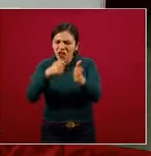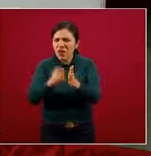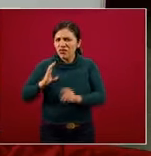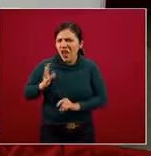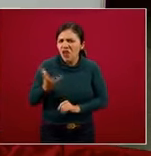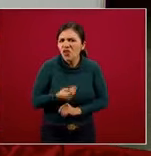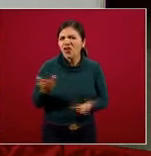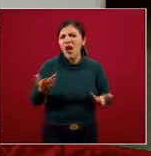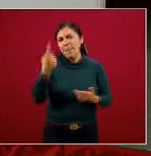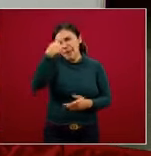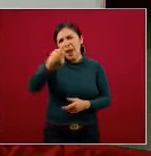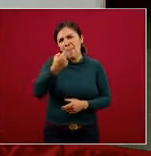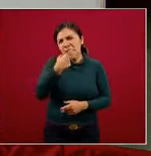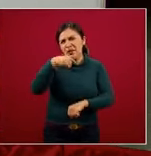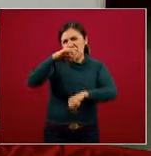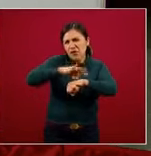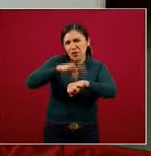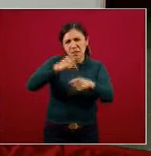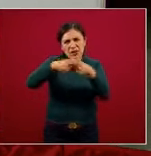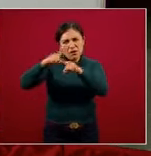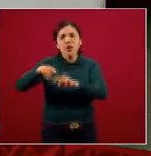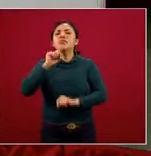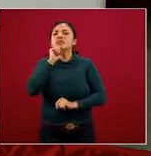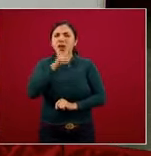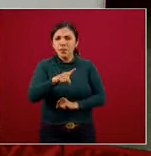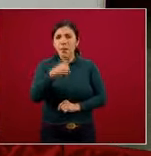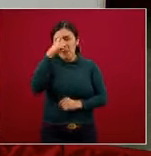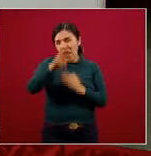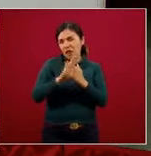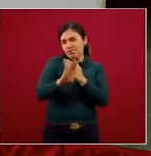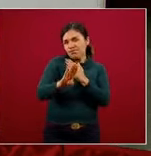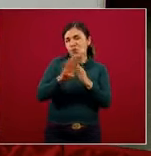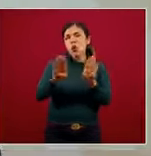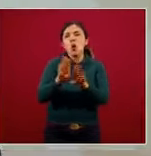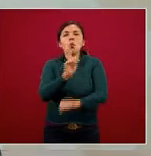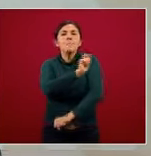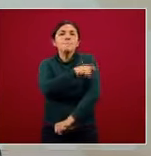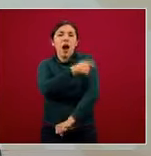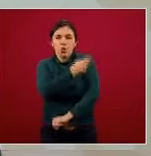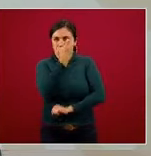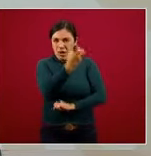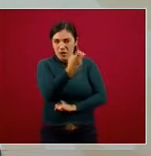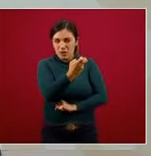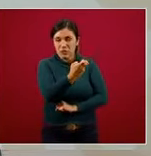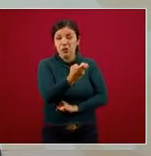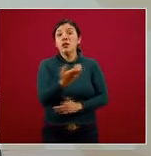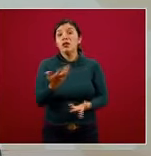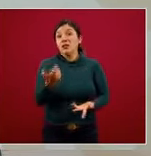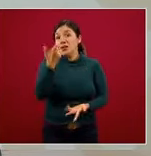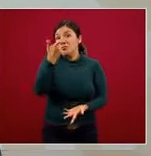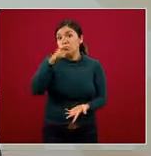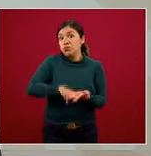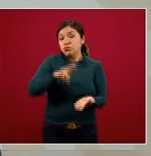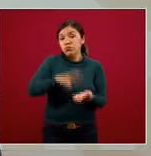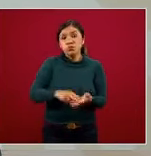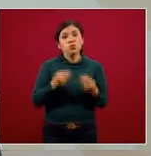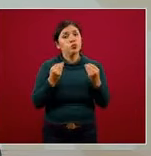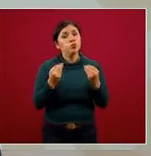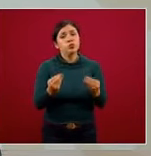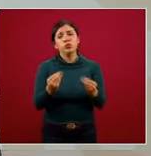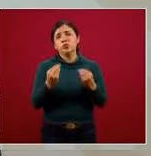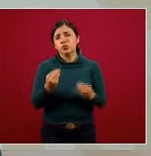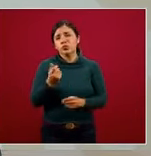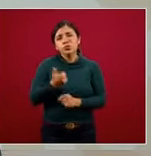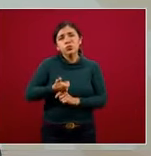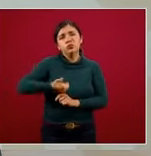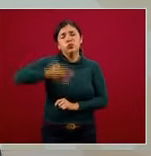tecnológico de los productos farmacéuticos, incluidos los que son preventivos como las vacunas, cuesta mucho dinero y